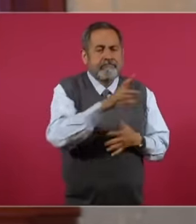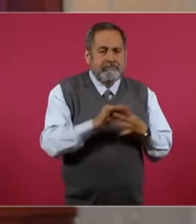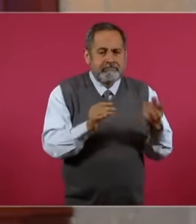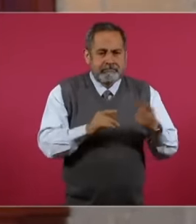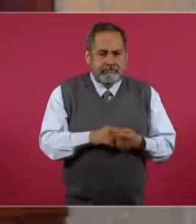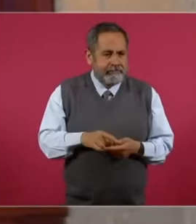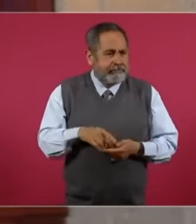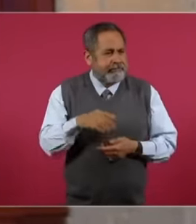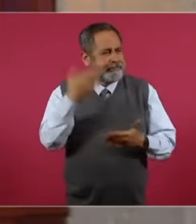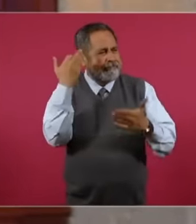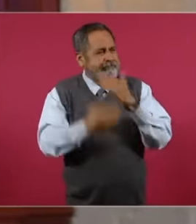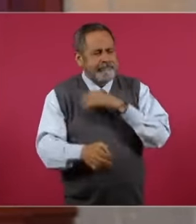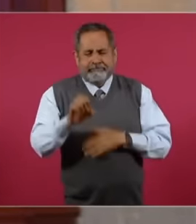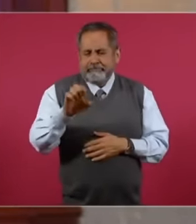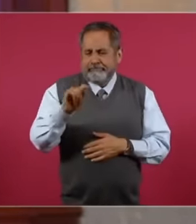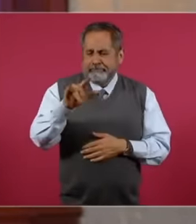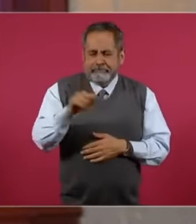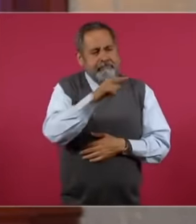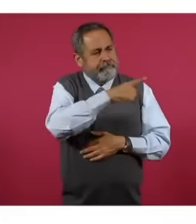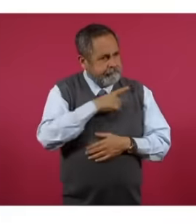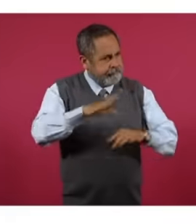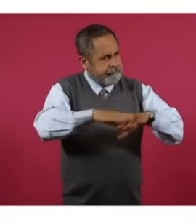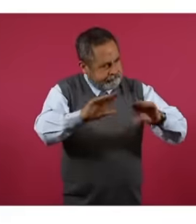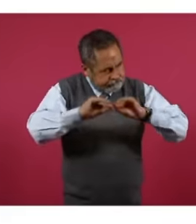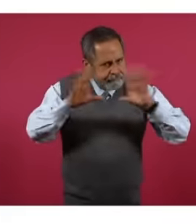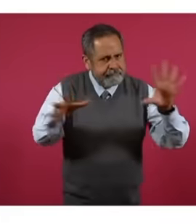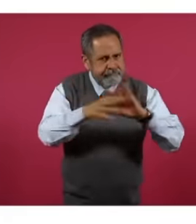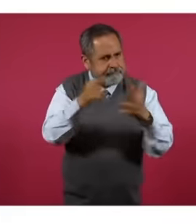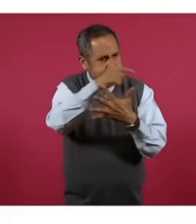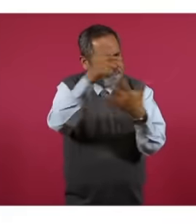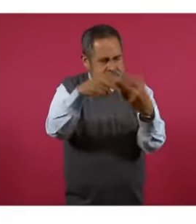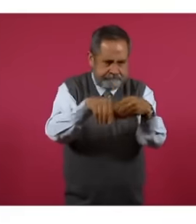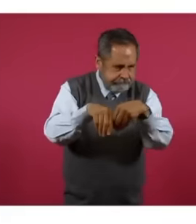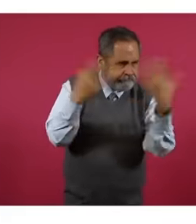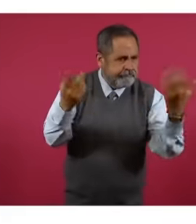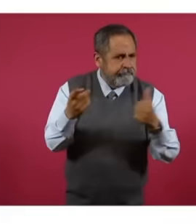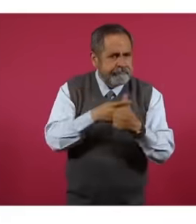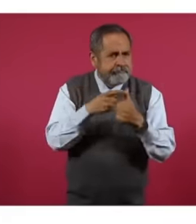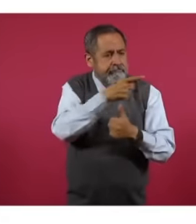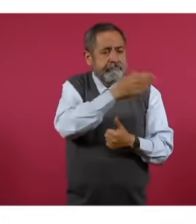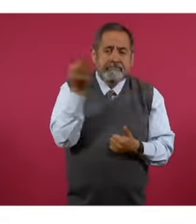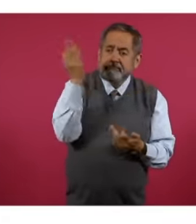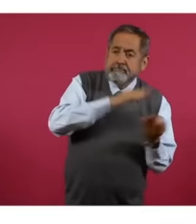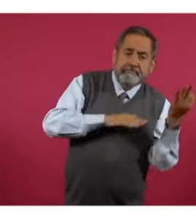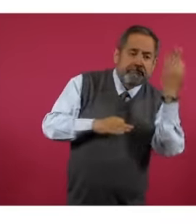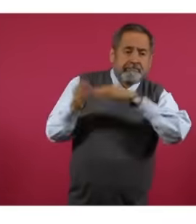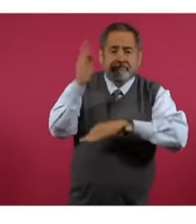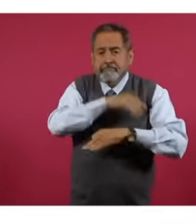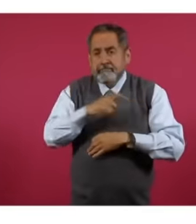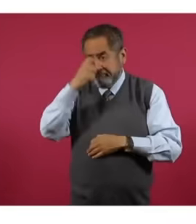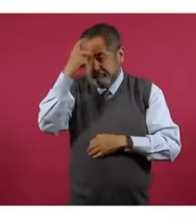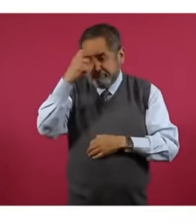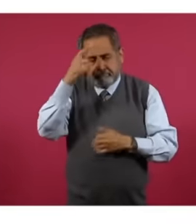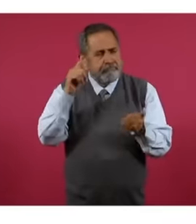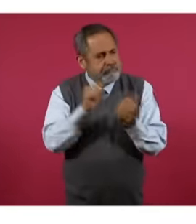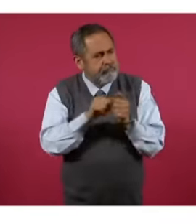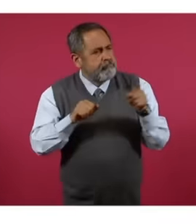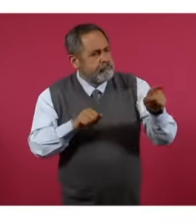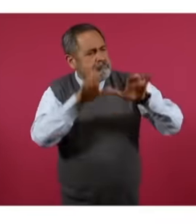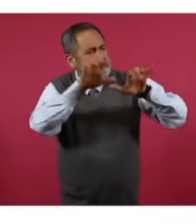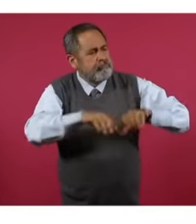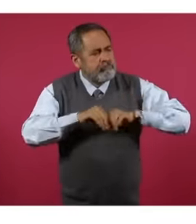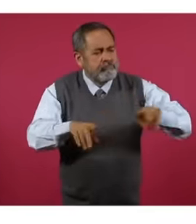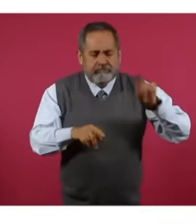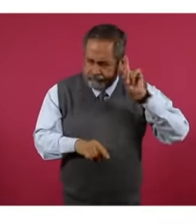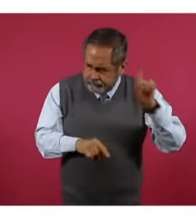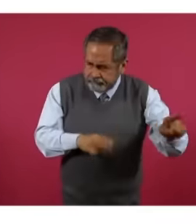obligación ética de tu parte aclarar al público todas las dudas y falsas acusaciones que surgieron a partir de su